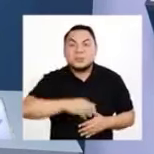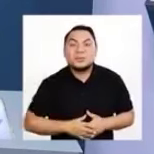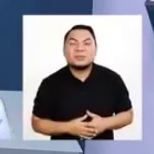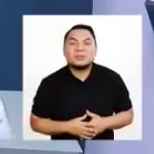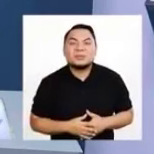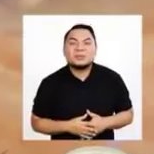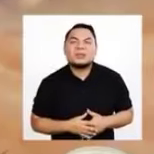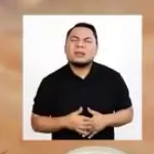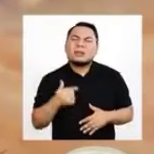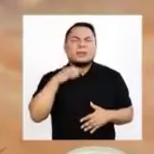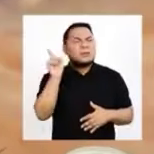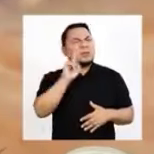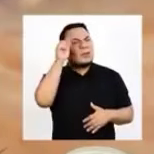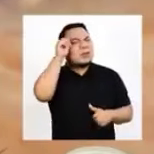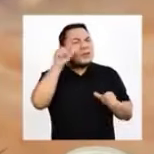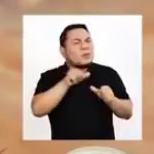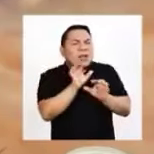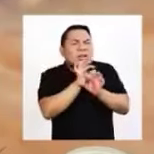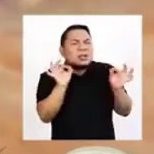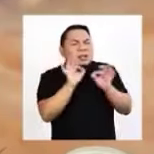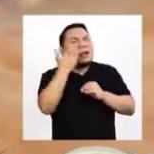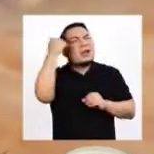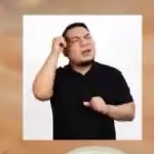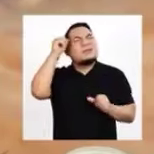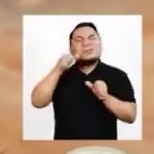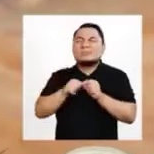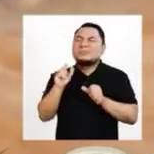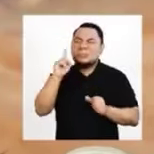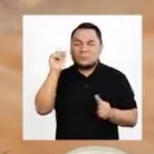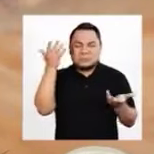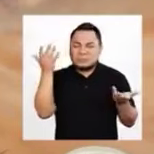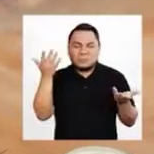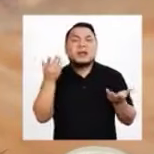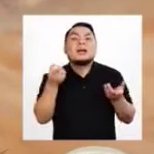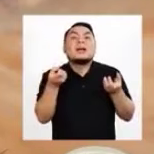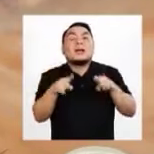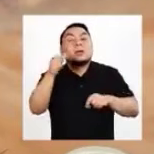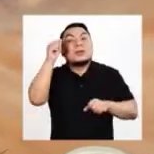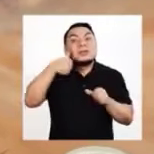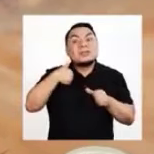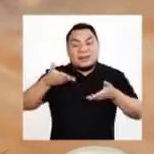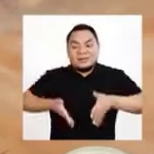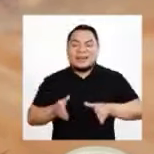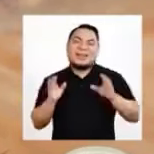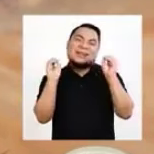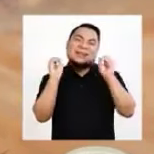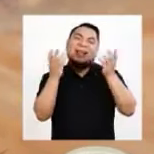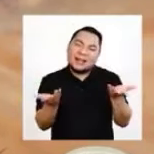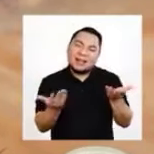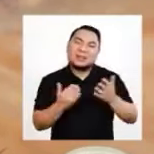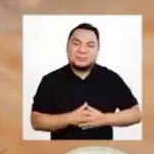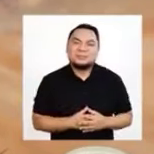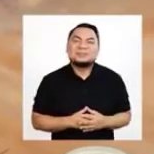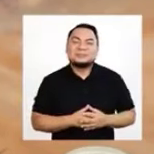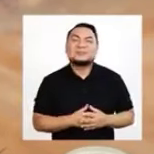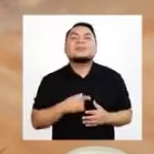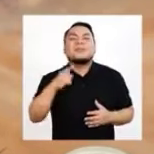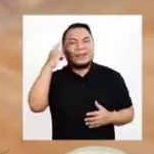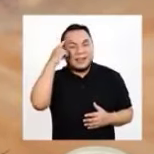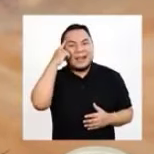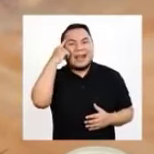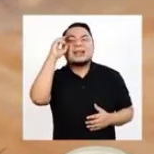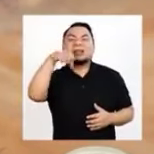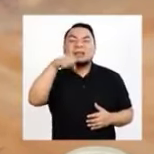partes del Perú. Yo tampoco recuerdo nada, la verdad. Tampoco había nacido.